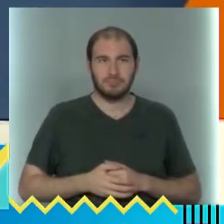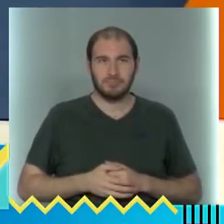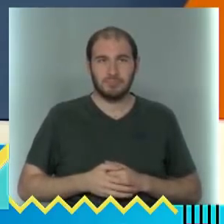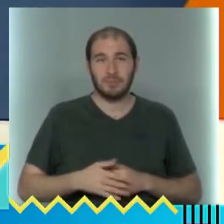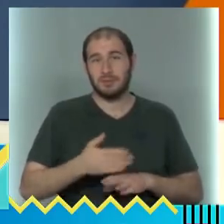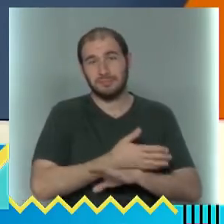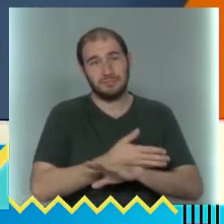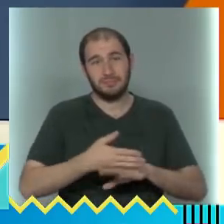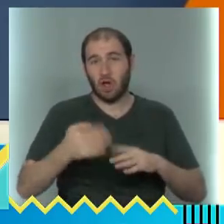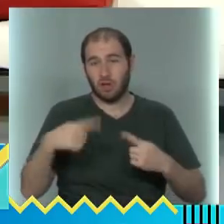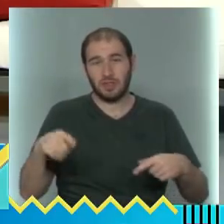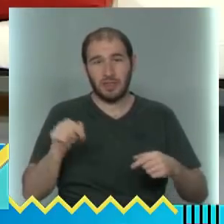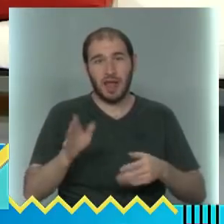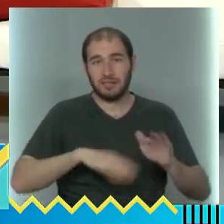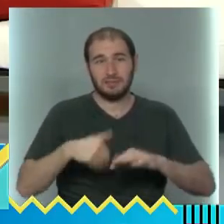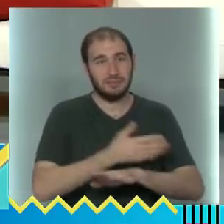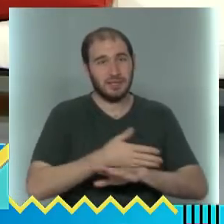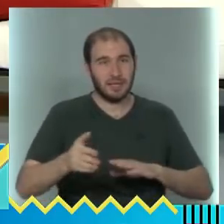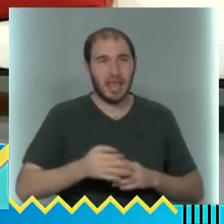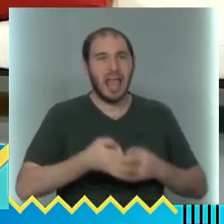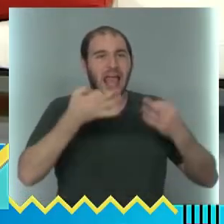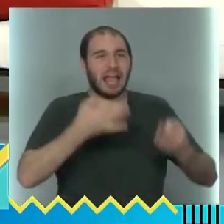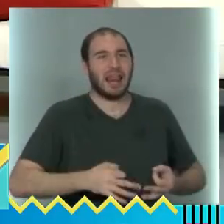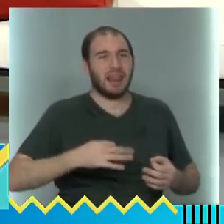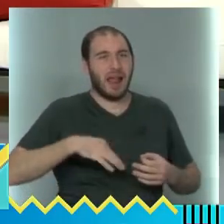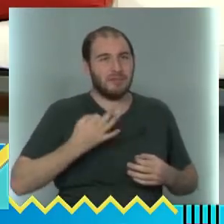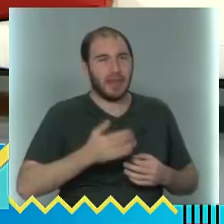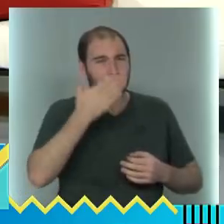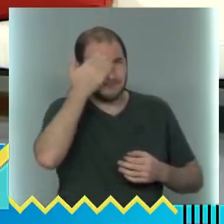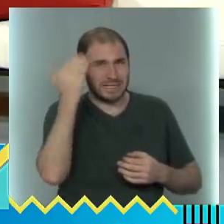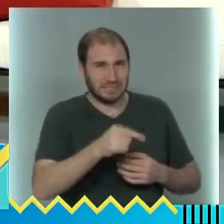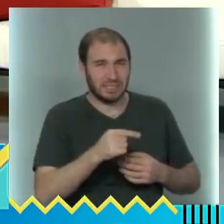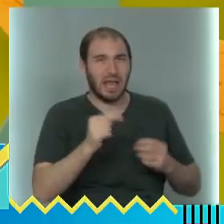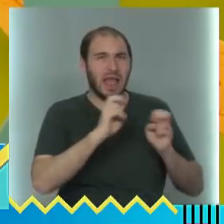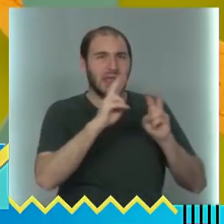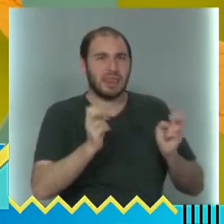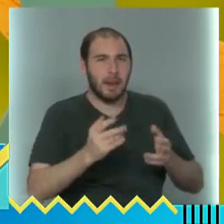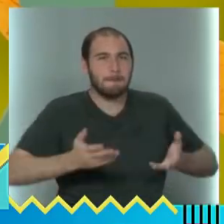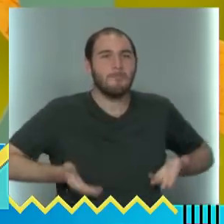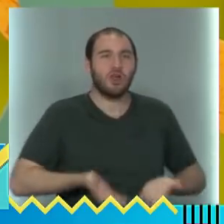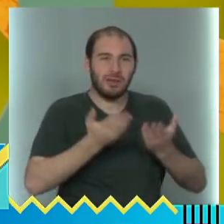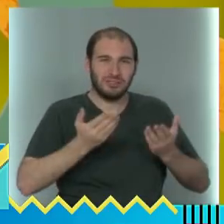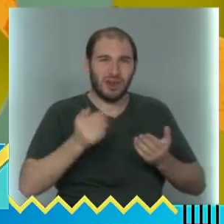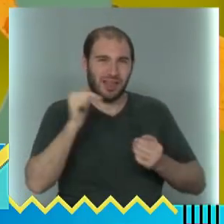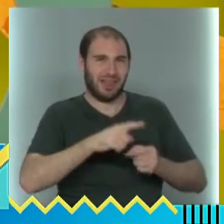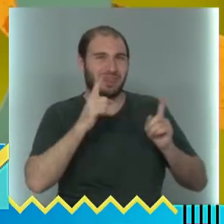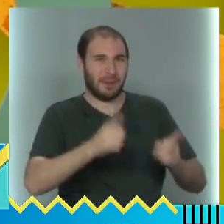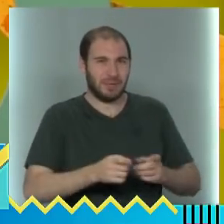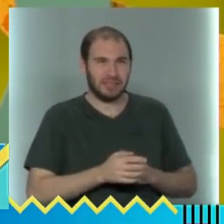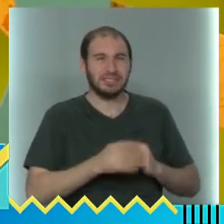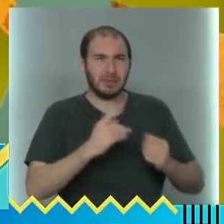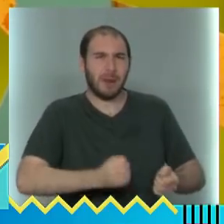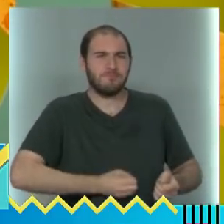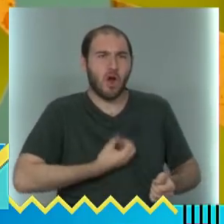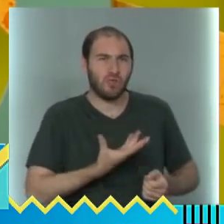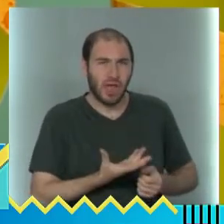y siguió haciendo su actividad. Sí, la calidad de vida que va a tener el paciente tiene mucho que ver con la motivación que él tenga también y con la